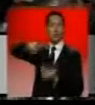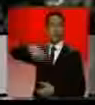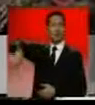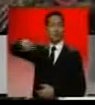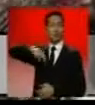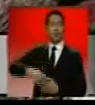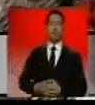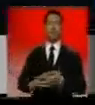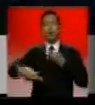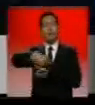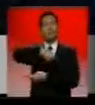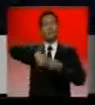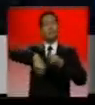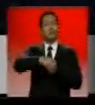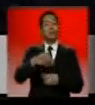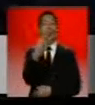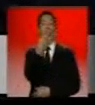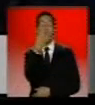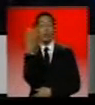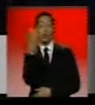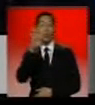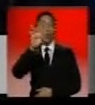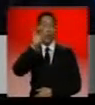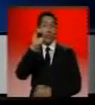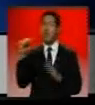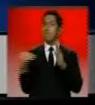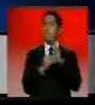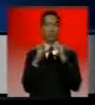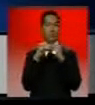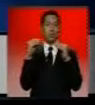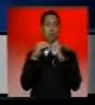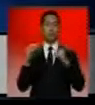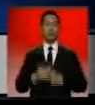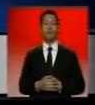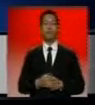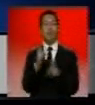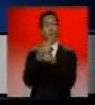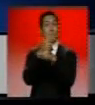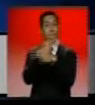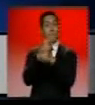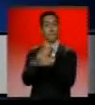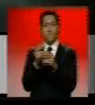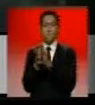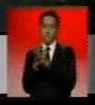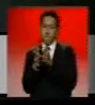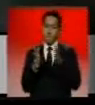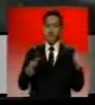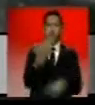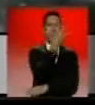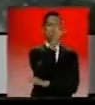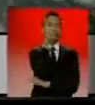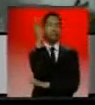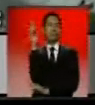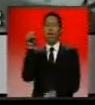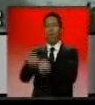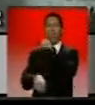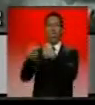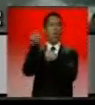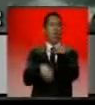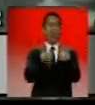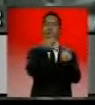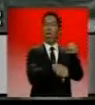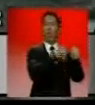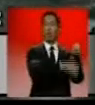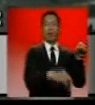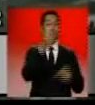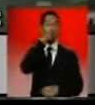los $440,000. A lo largo de la producción se puede observar los daños supuestamente causados por la petrolera en